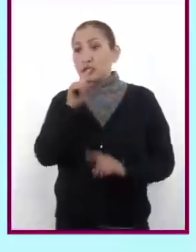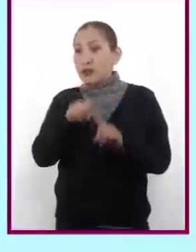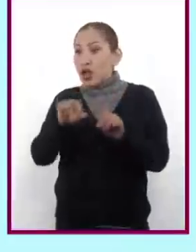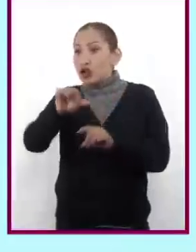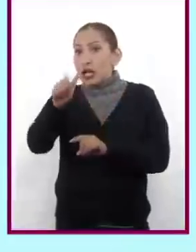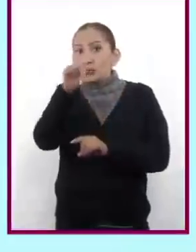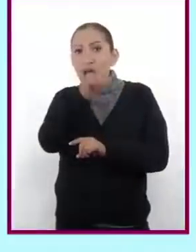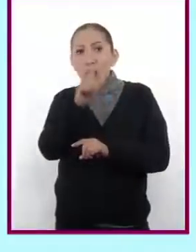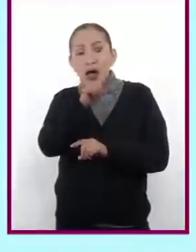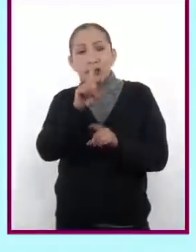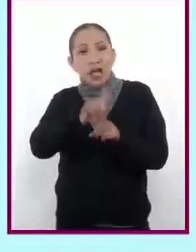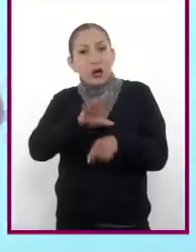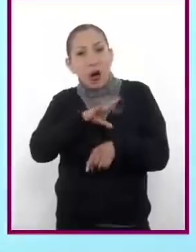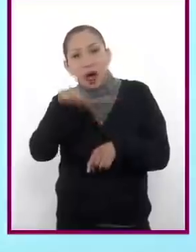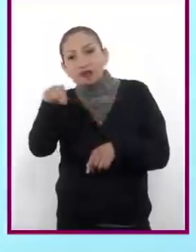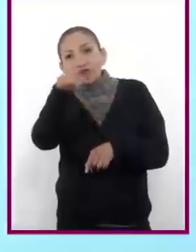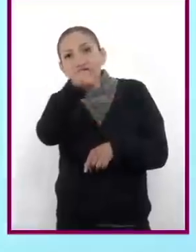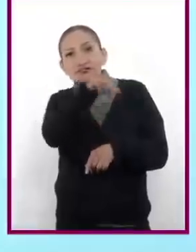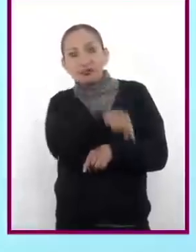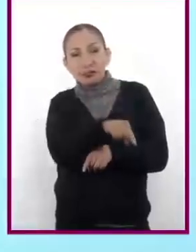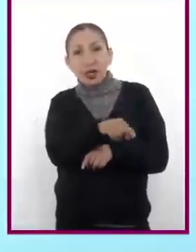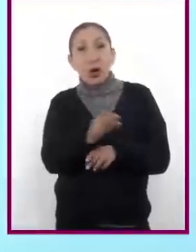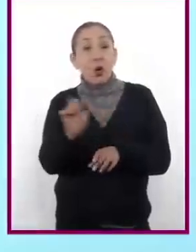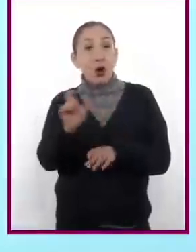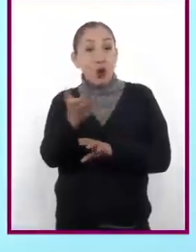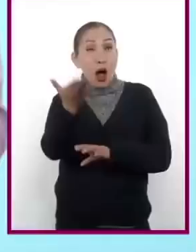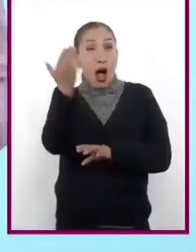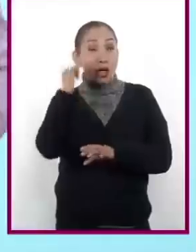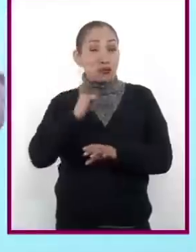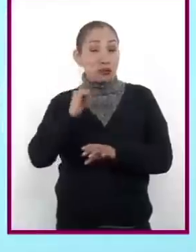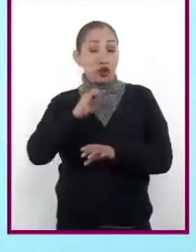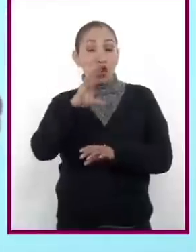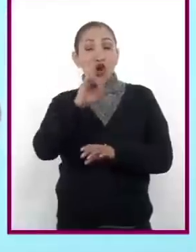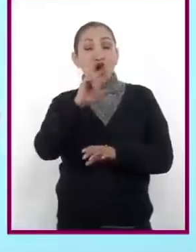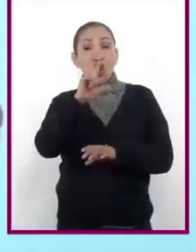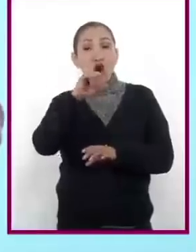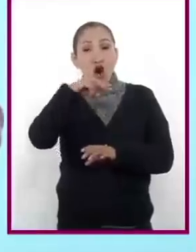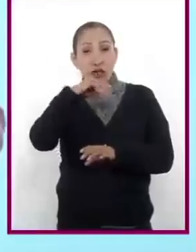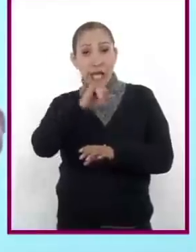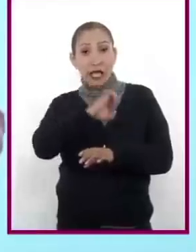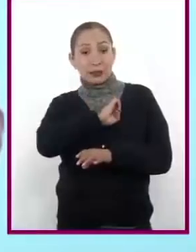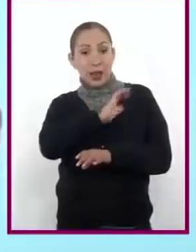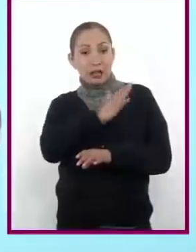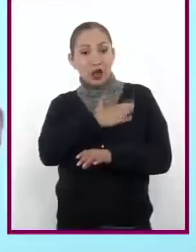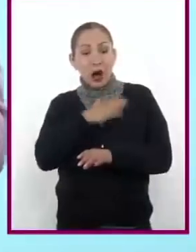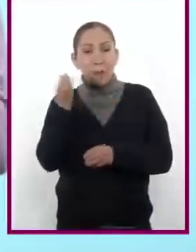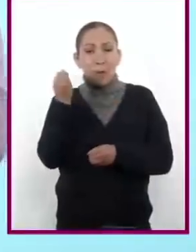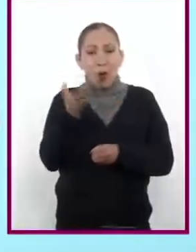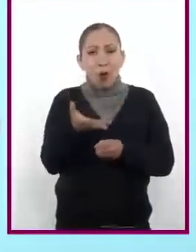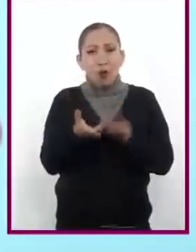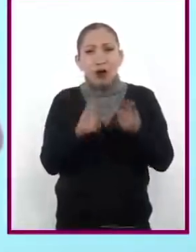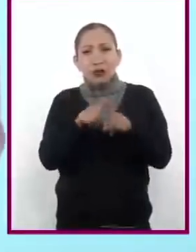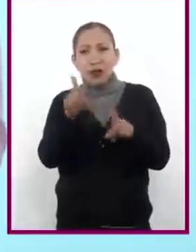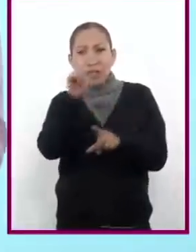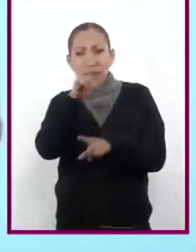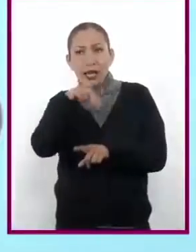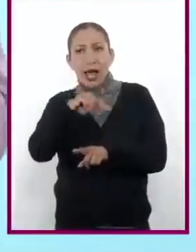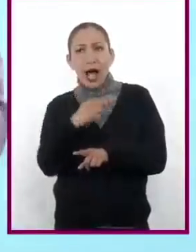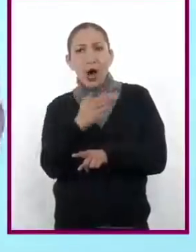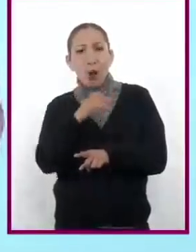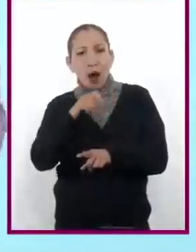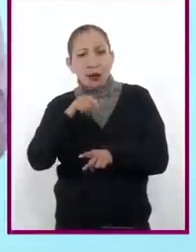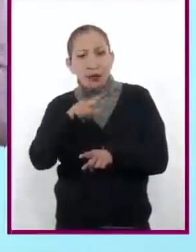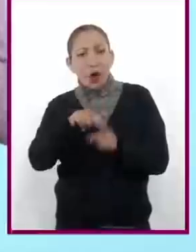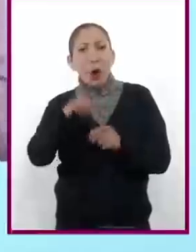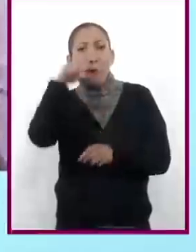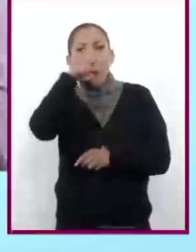lenguas conviven diariamente. Desde la época colonial, el español se ha enriquecido de lenguas como el náhuatl o